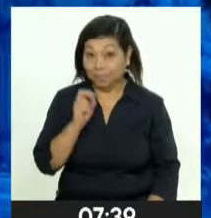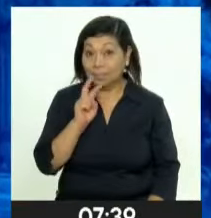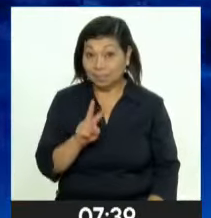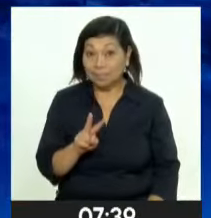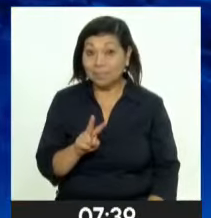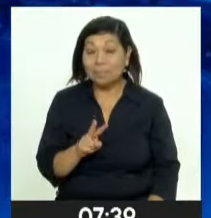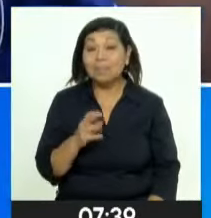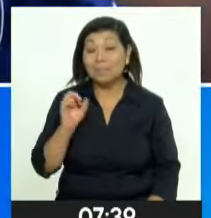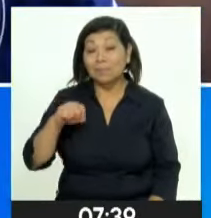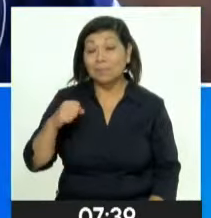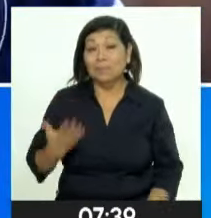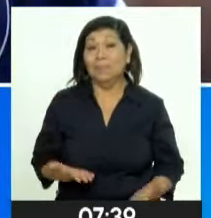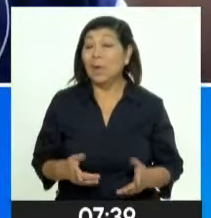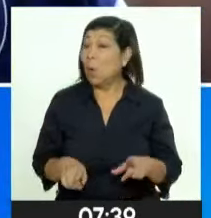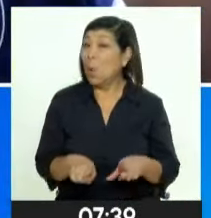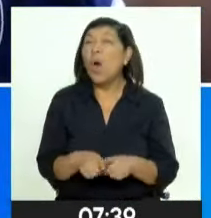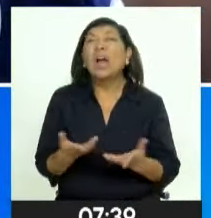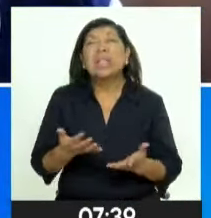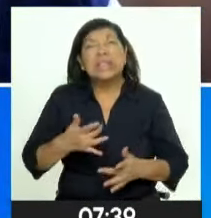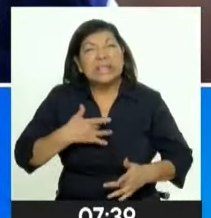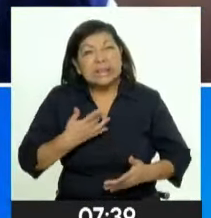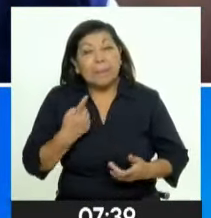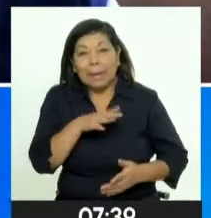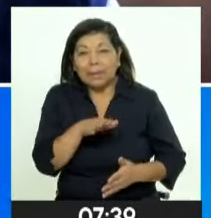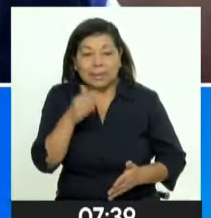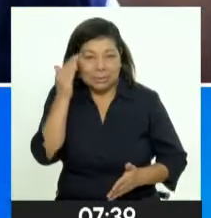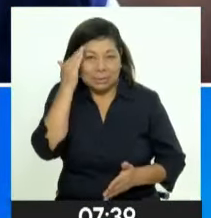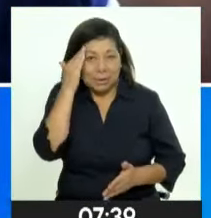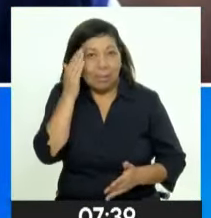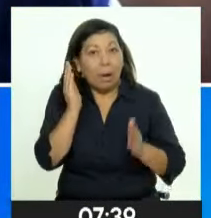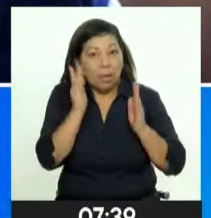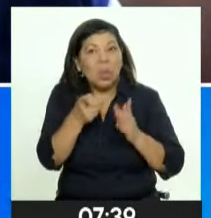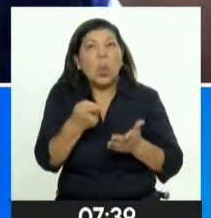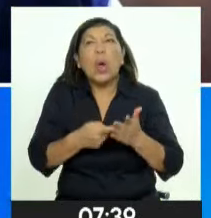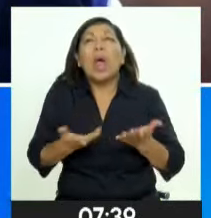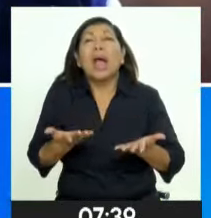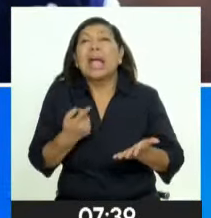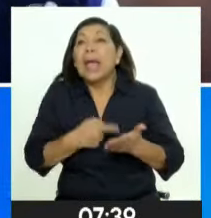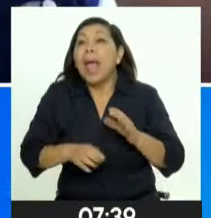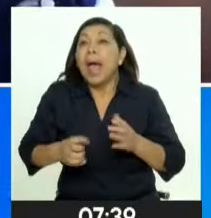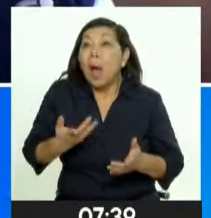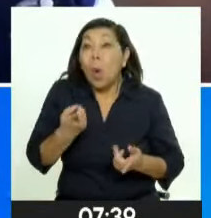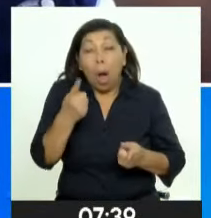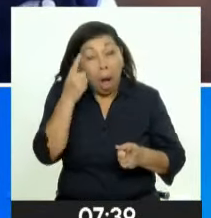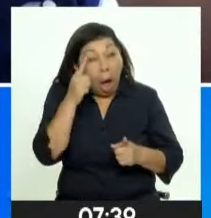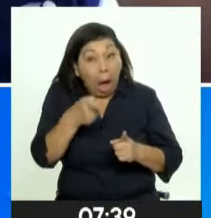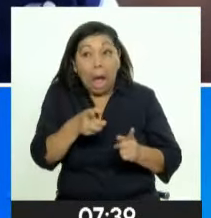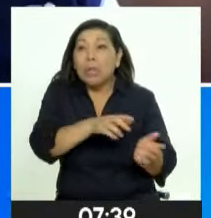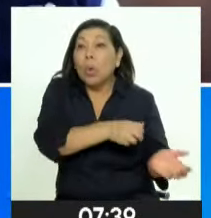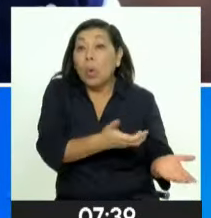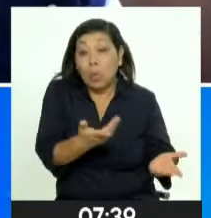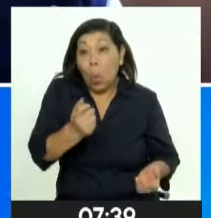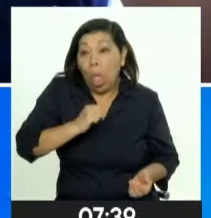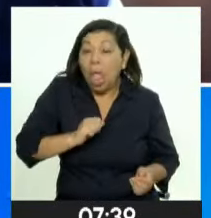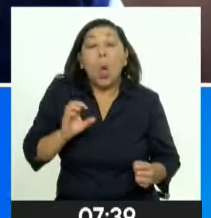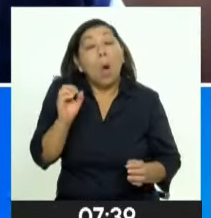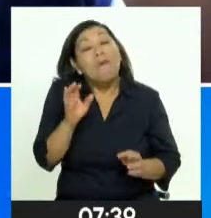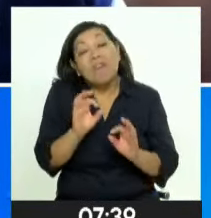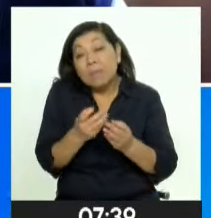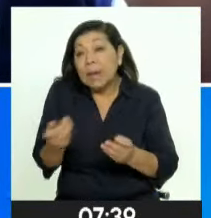Hablábamos, ¿no es cierto?, qué es el dengue y cuáles son sus síntomas para que la población esté muy atenta y sepa qué hacer. Y precisamente esa pregunta es la que le hago a